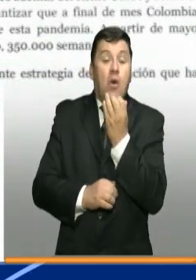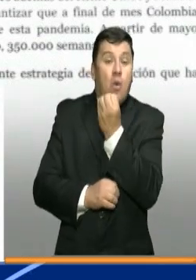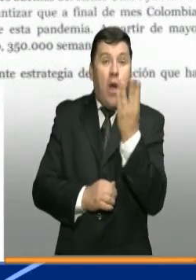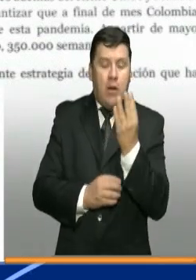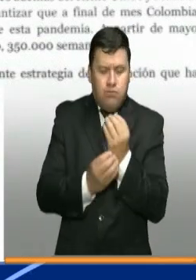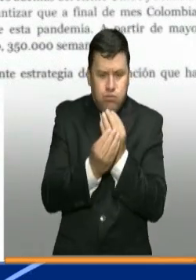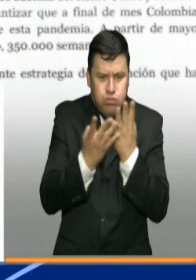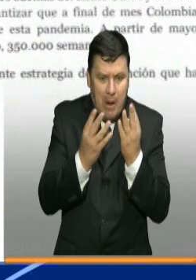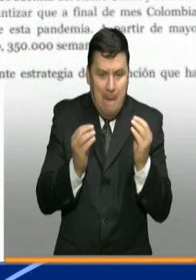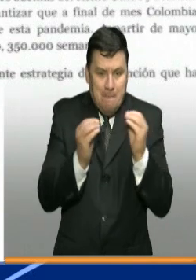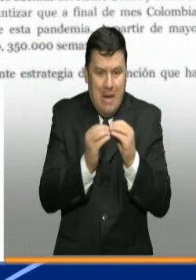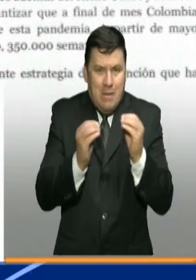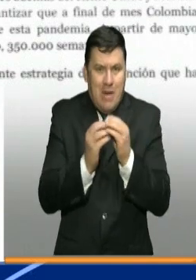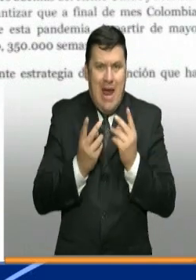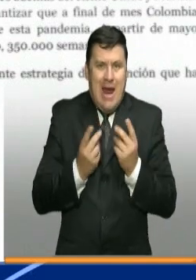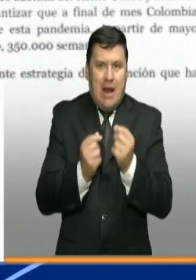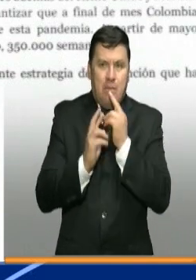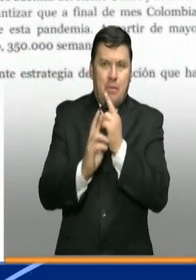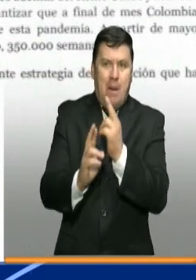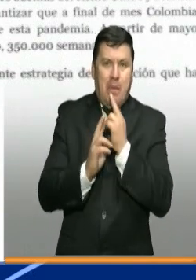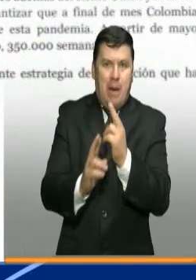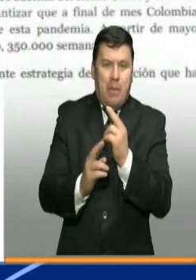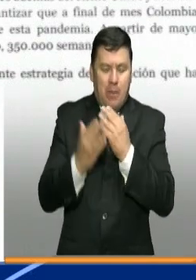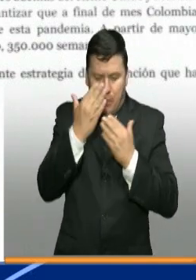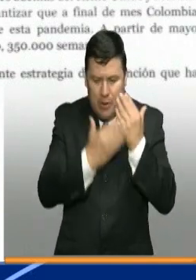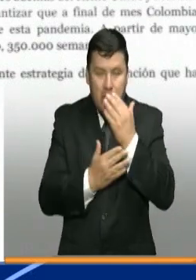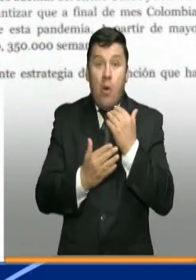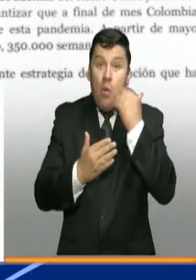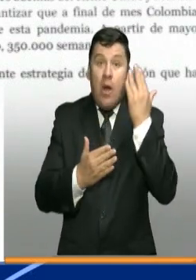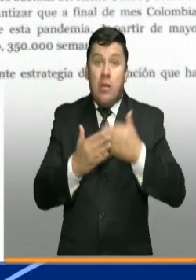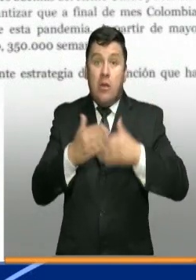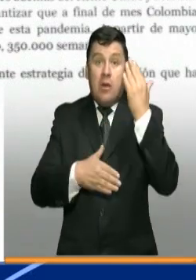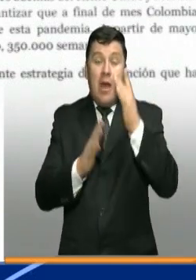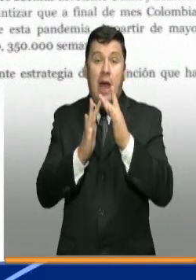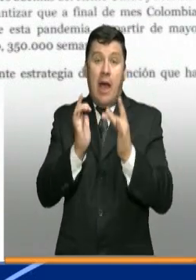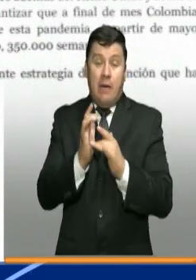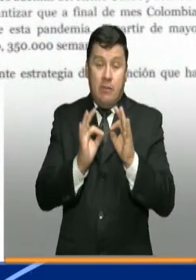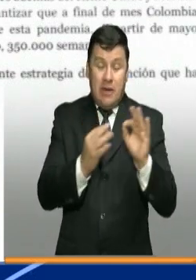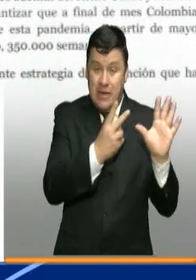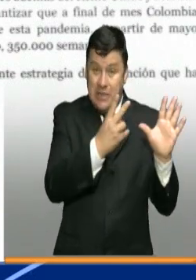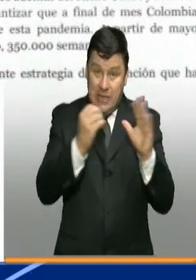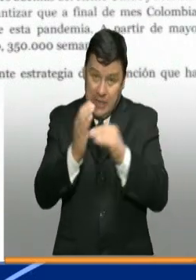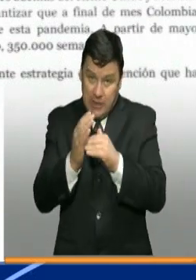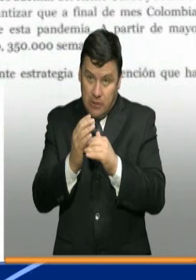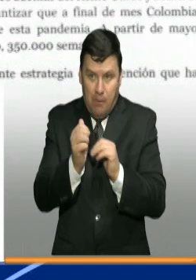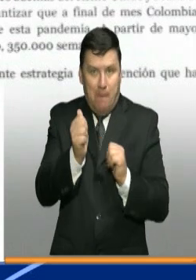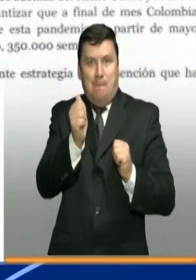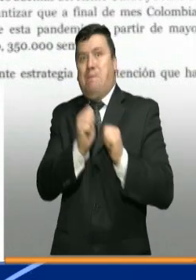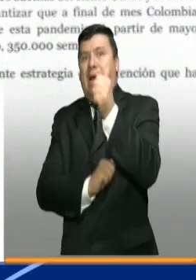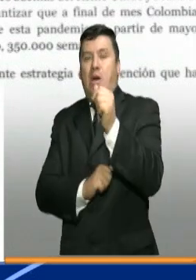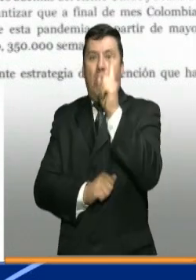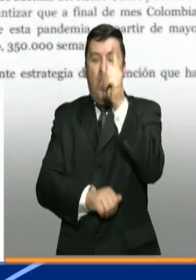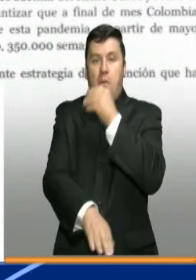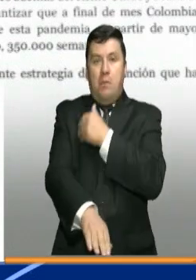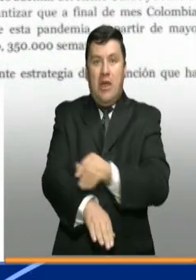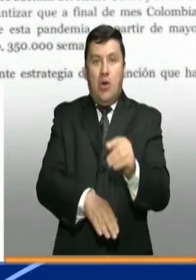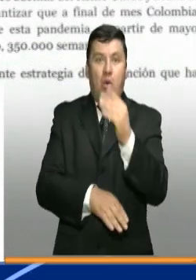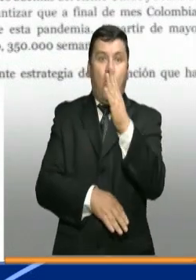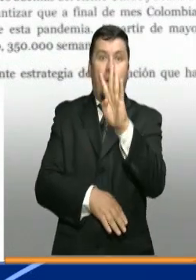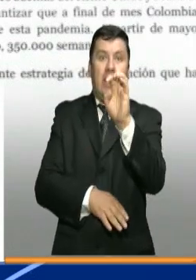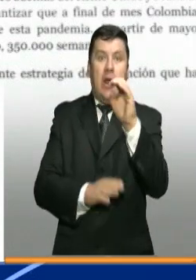de COVID-19 que dispondrá para Colombia en abril, pasando de 700.000 a